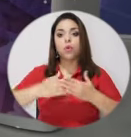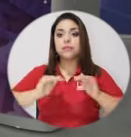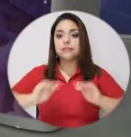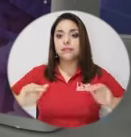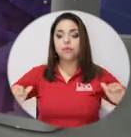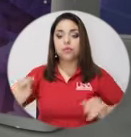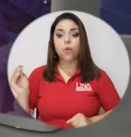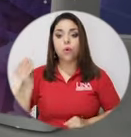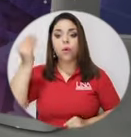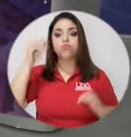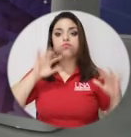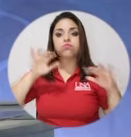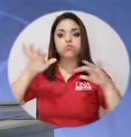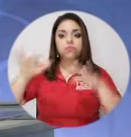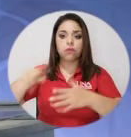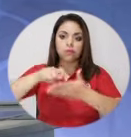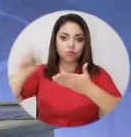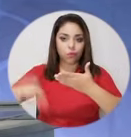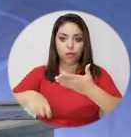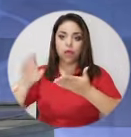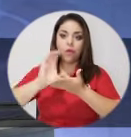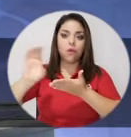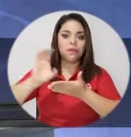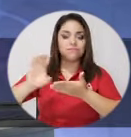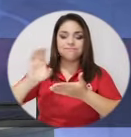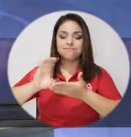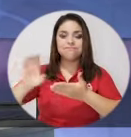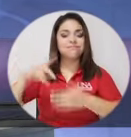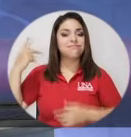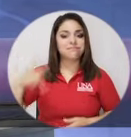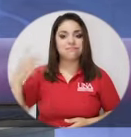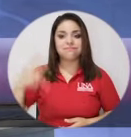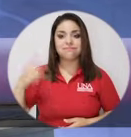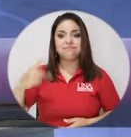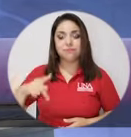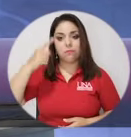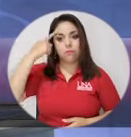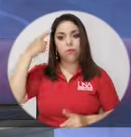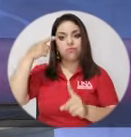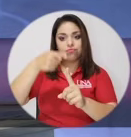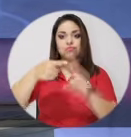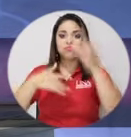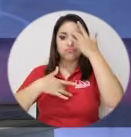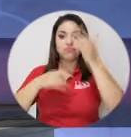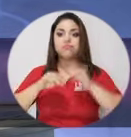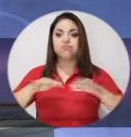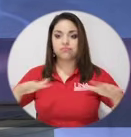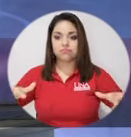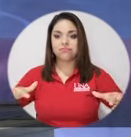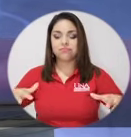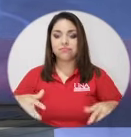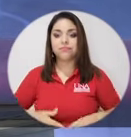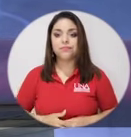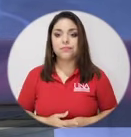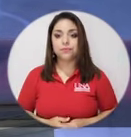niños, niñas y adolescentes en los centros educativos en el marco de la epidemia.